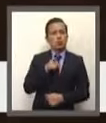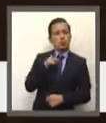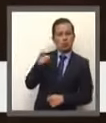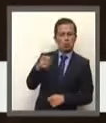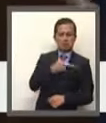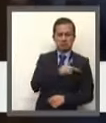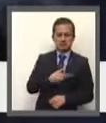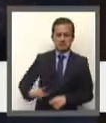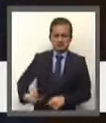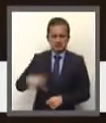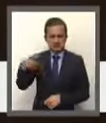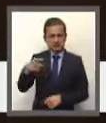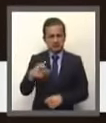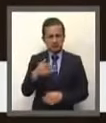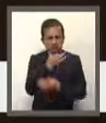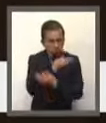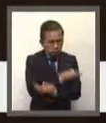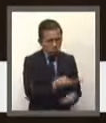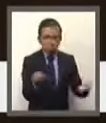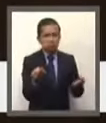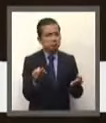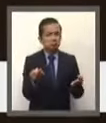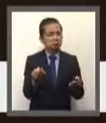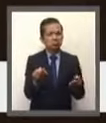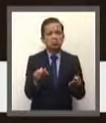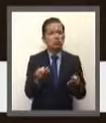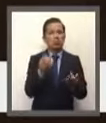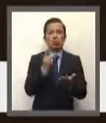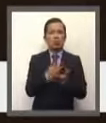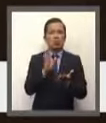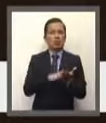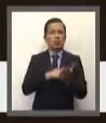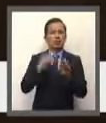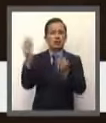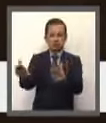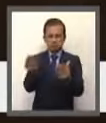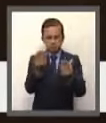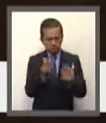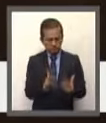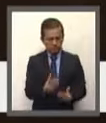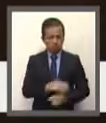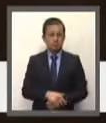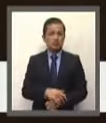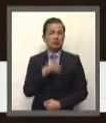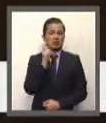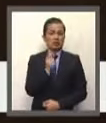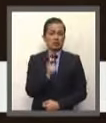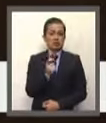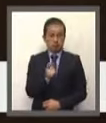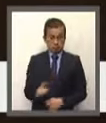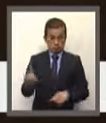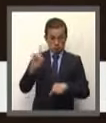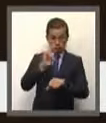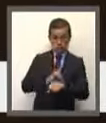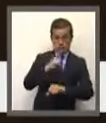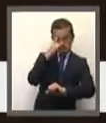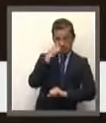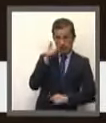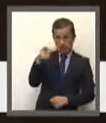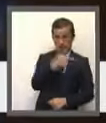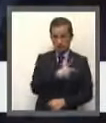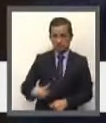Ejecutivo por la entrega de un documento. Así se pasó del día del presidente